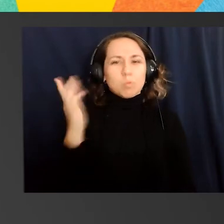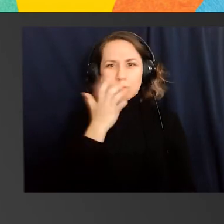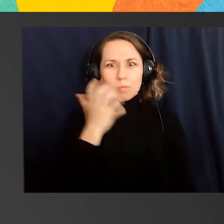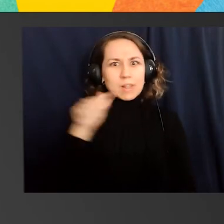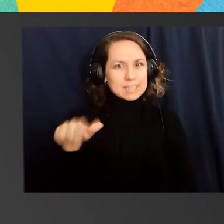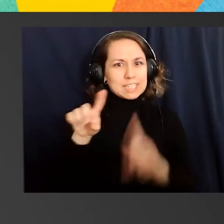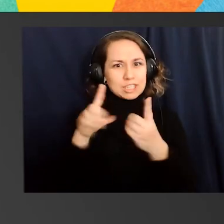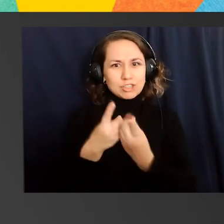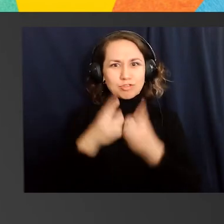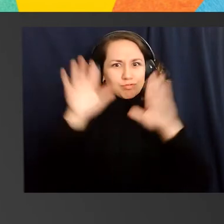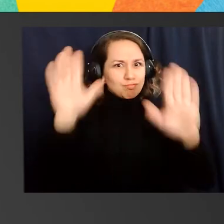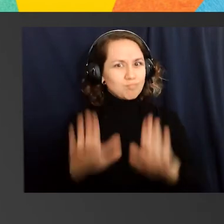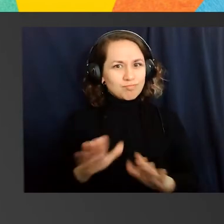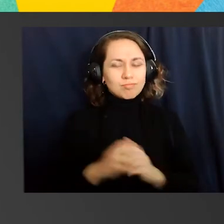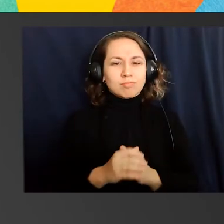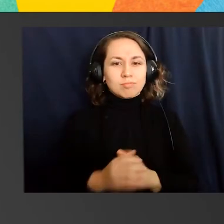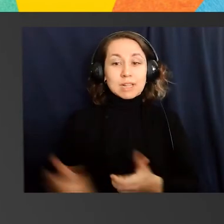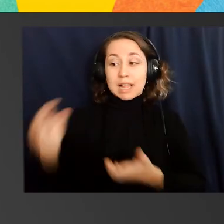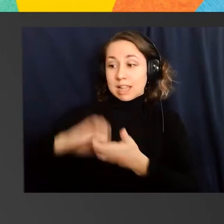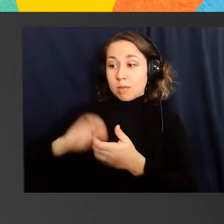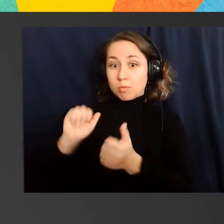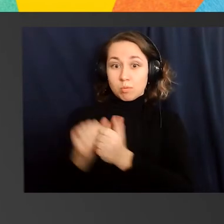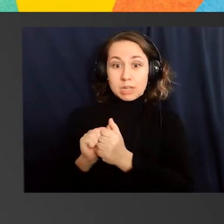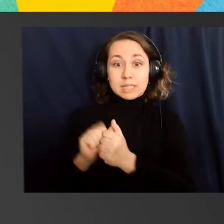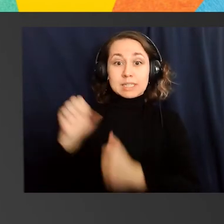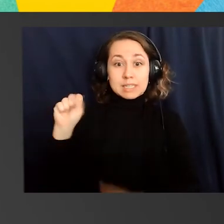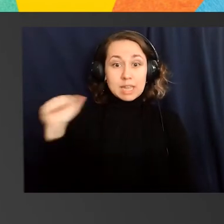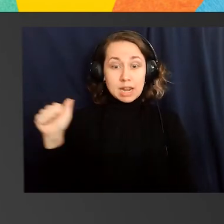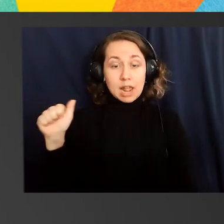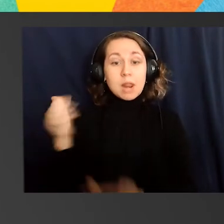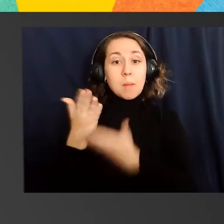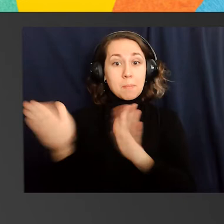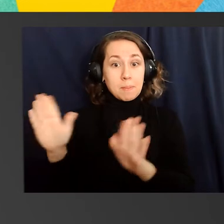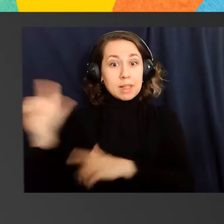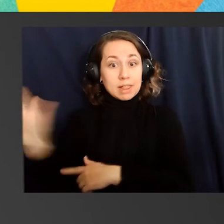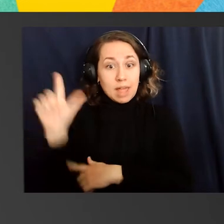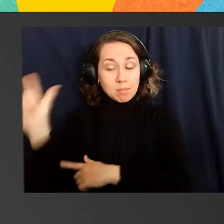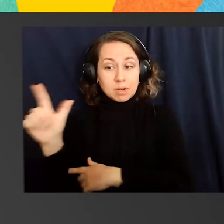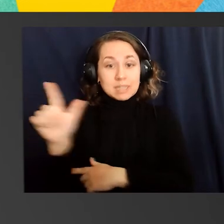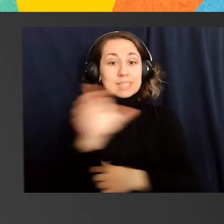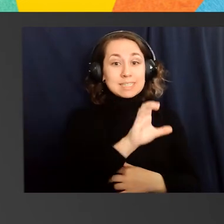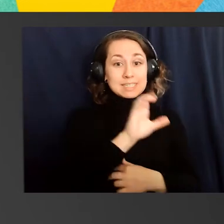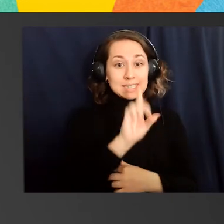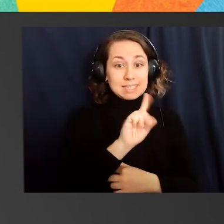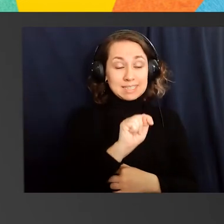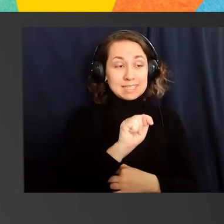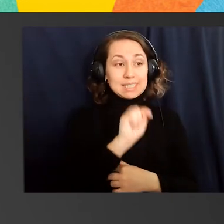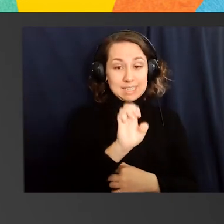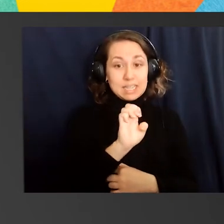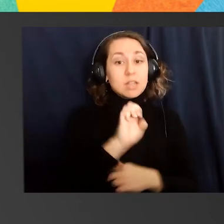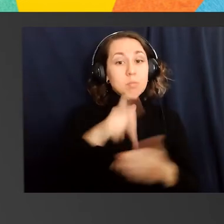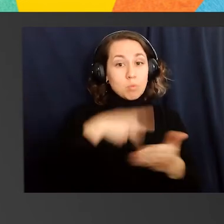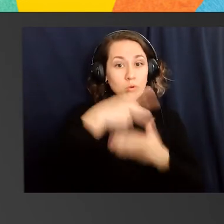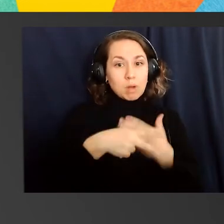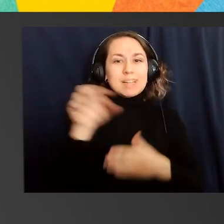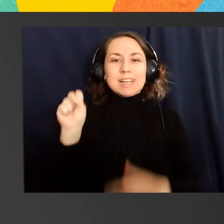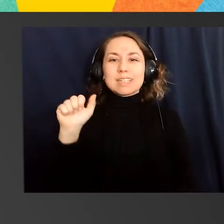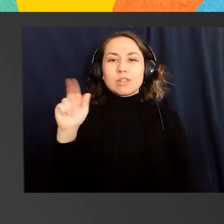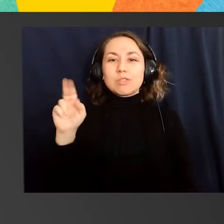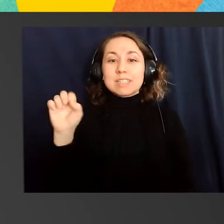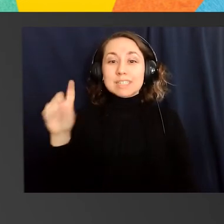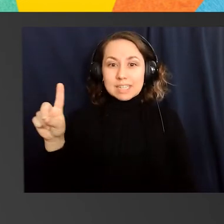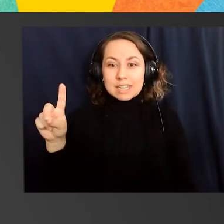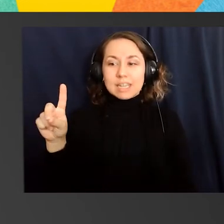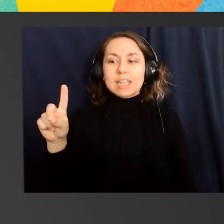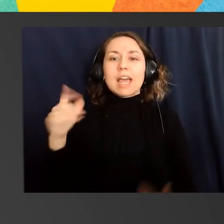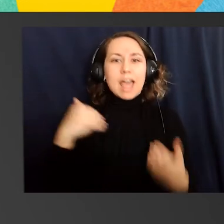reconocer la grandiosidad de este distrito. Desde colaboraciones con la Biblioteca Pública de Santa Ana, programas de CTE, el Distrito